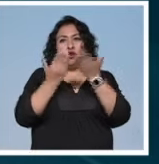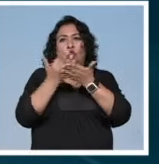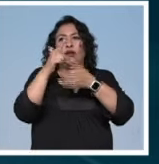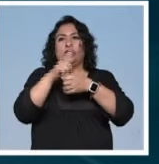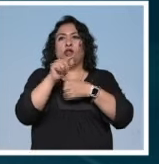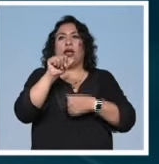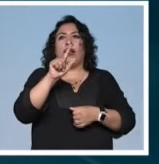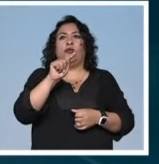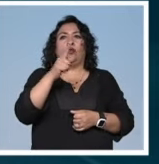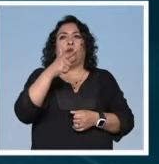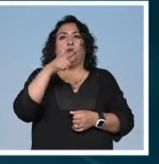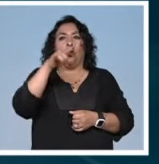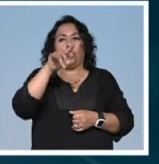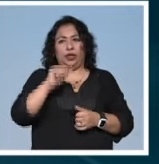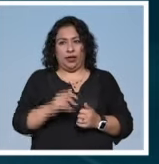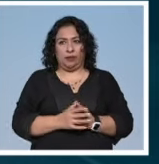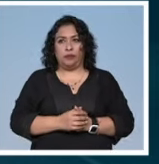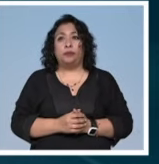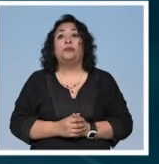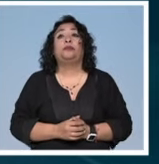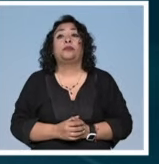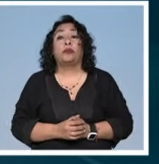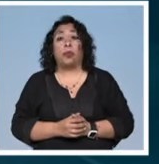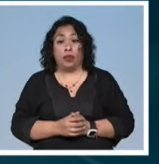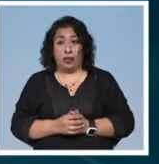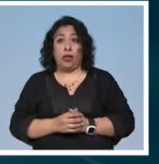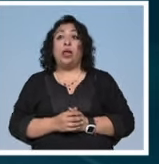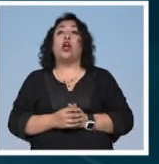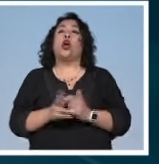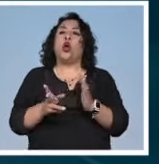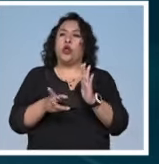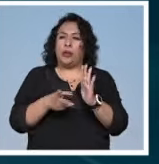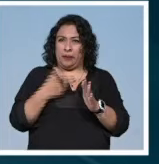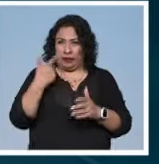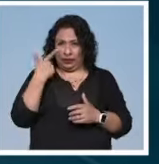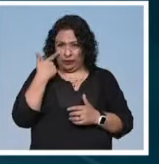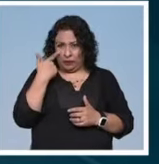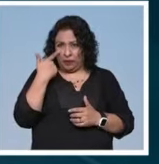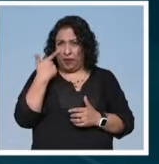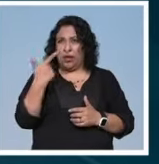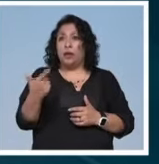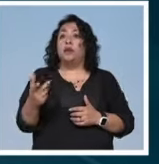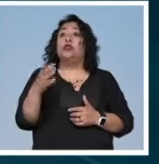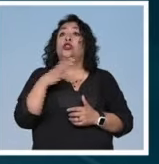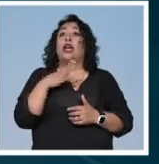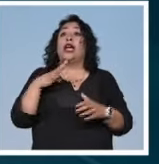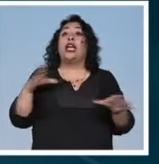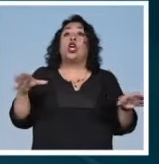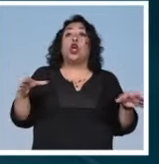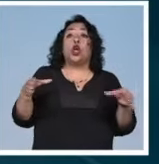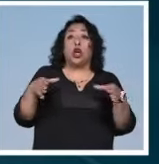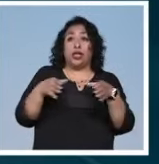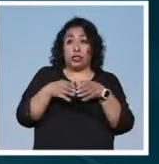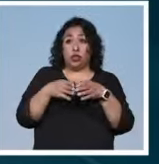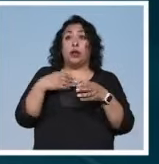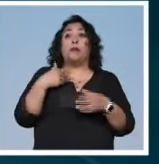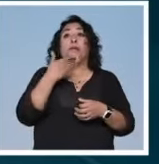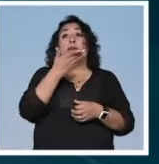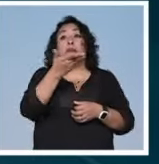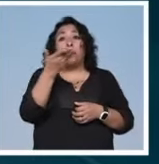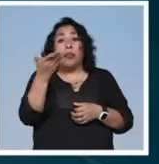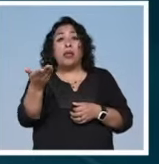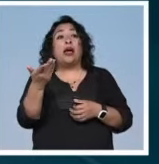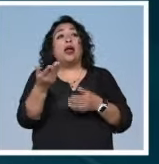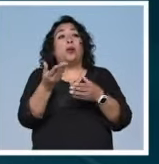de Antropología. Es una relectura, salen las colecciones, se mandaron a hacer